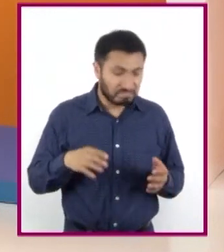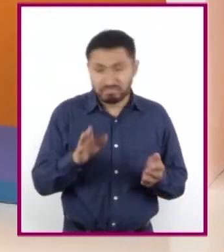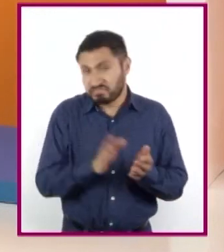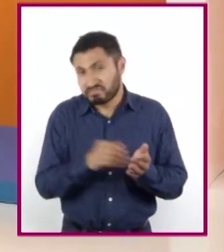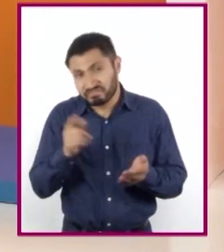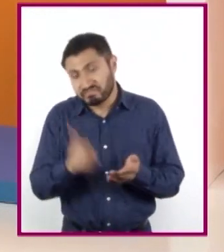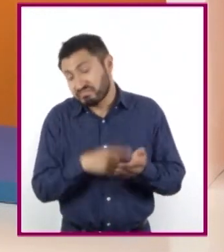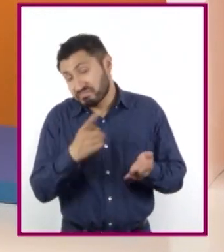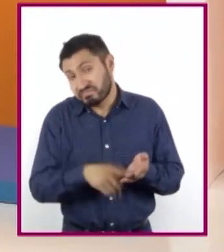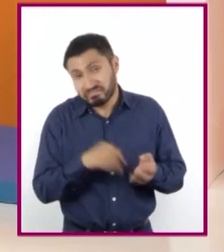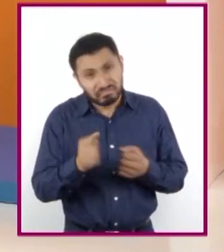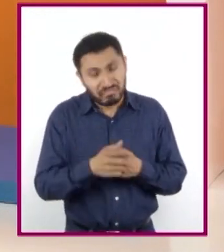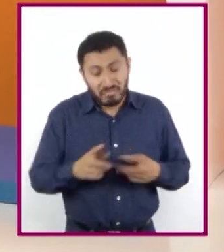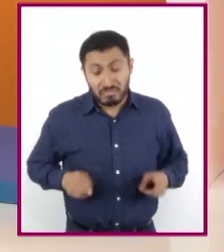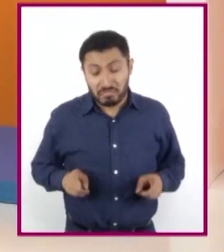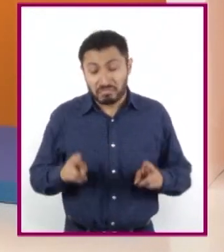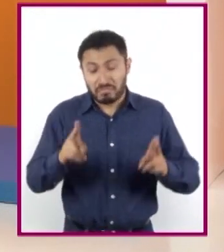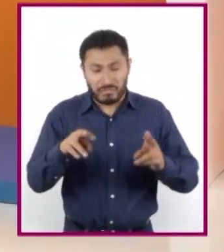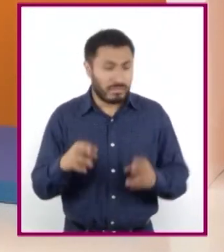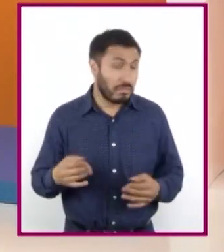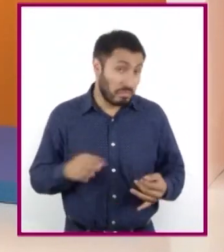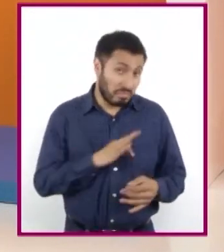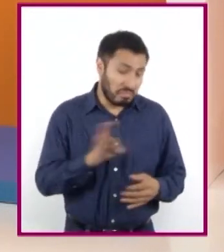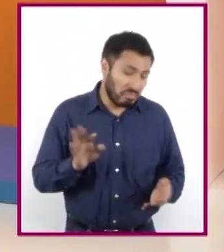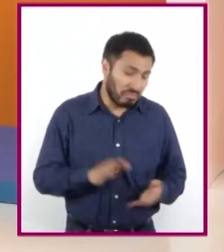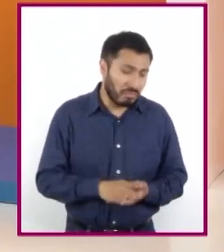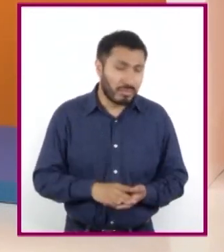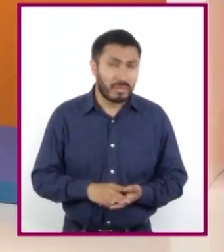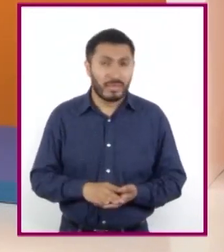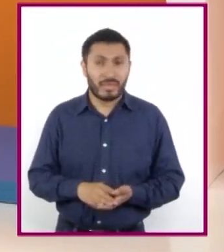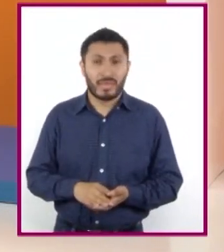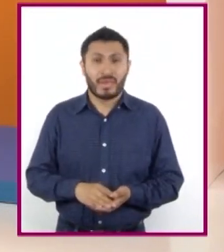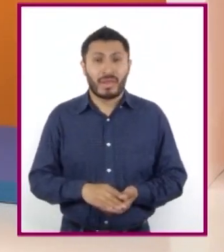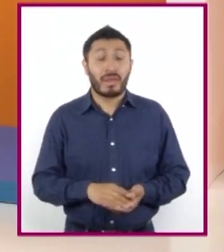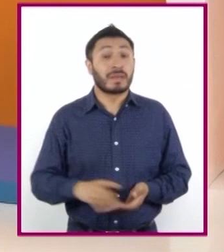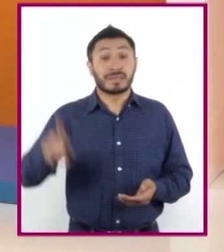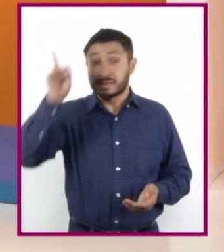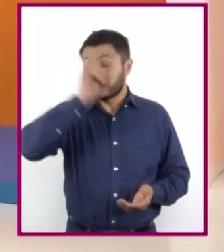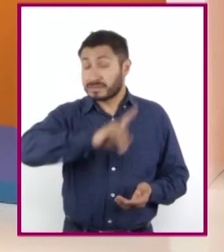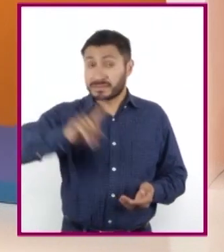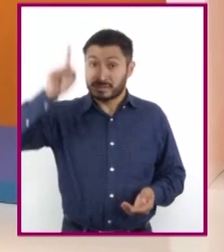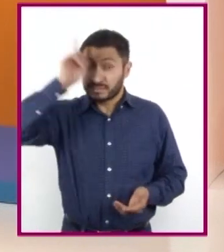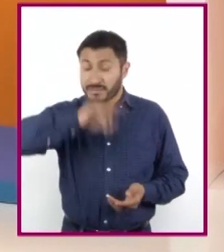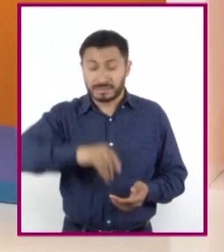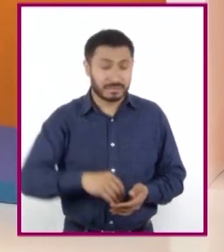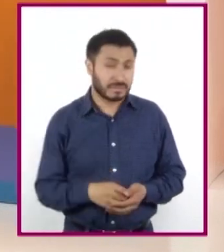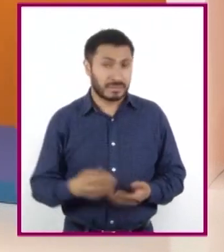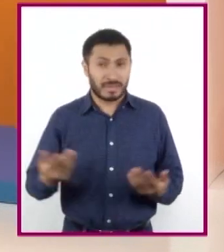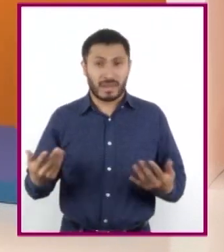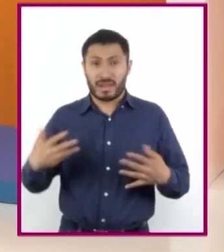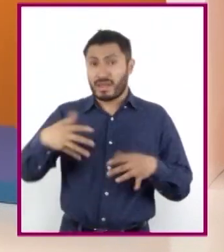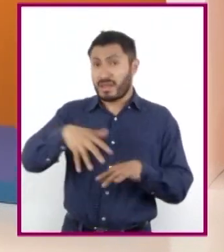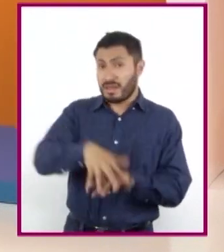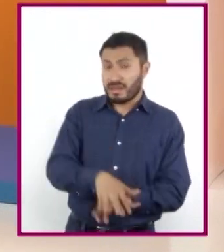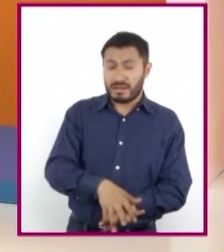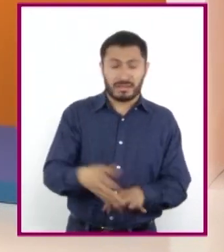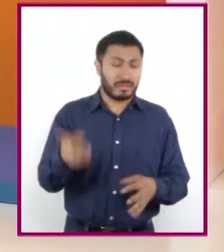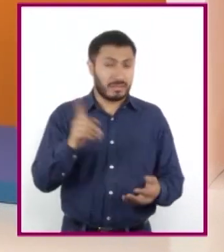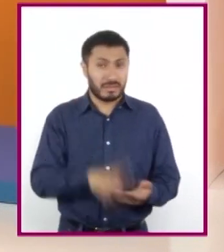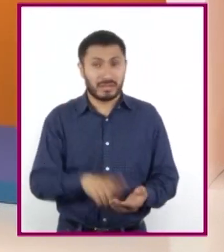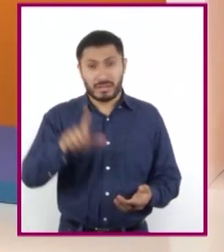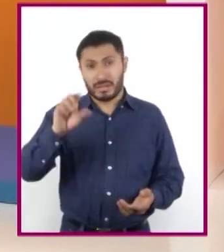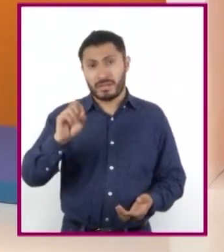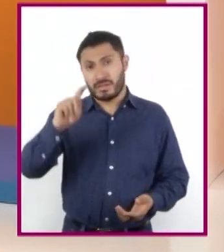o revista que tengan a la mano. Como sugerencia, podrían incorporar en su